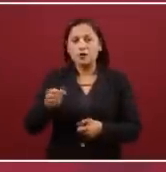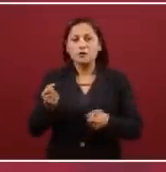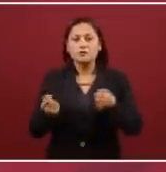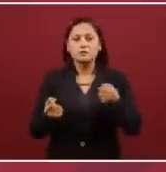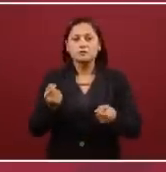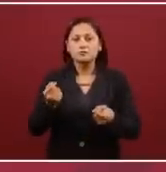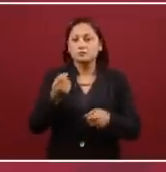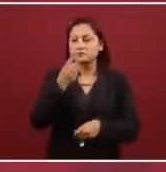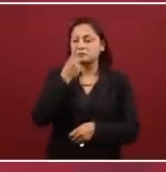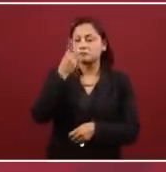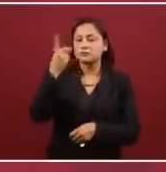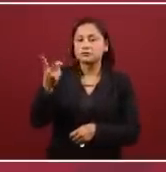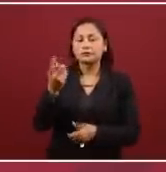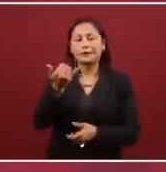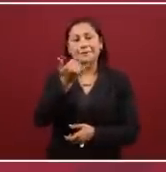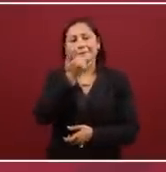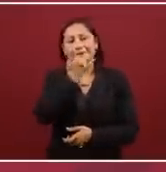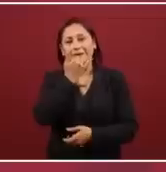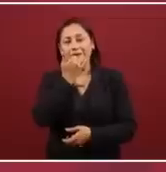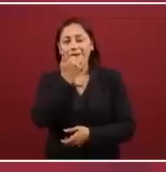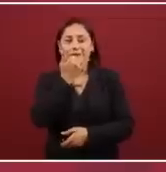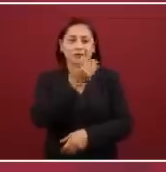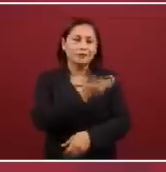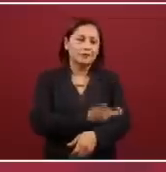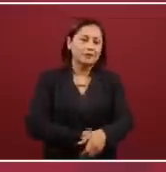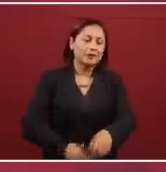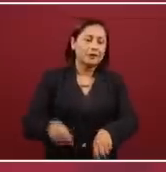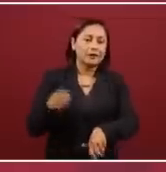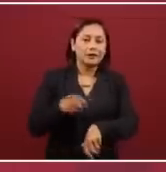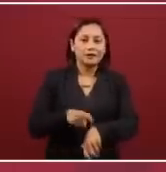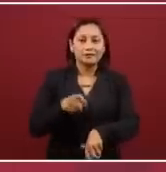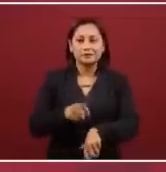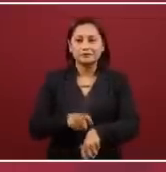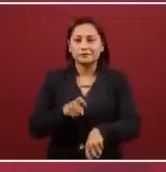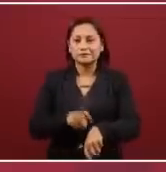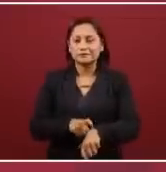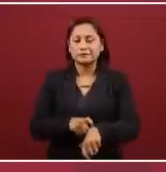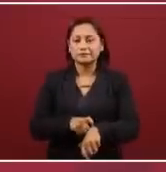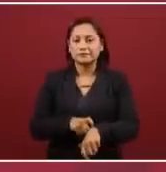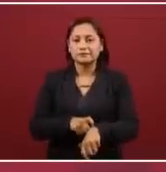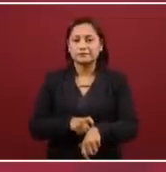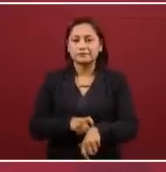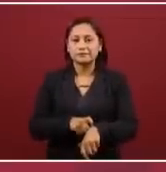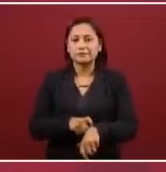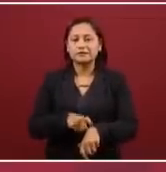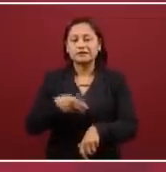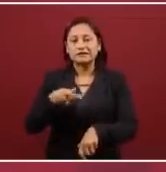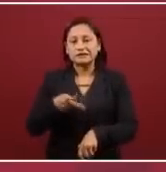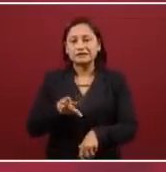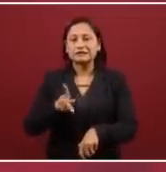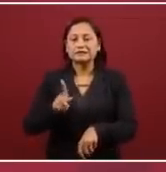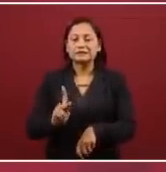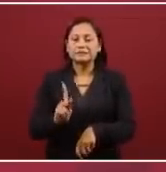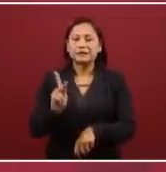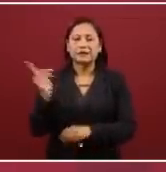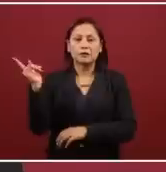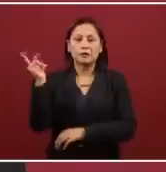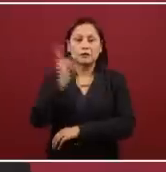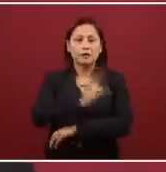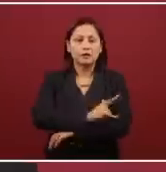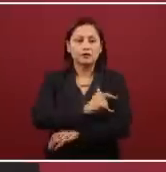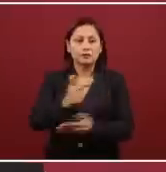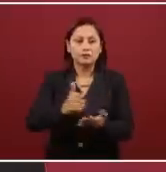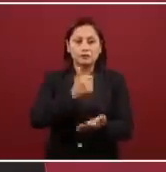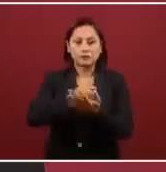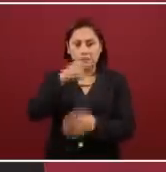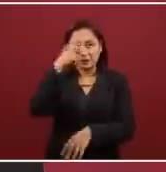ofrecemos disculpas por la tardanza, pero el aeropuerto de la Ciudad de México está